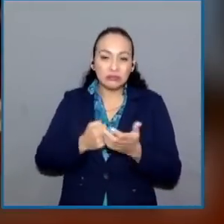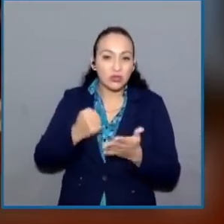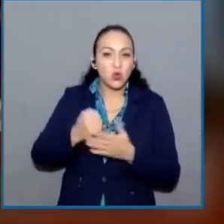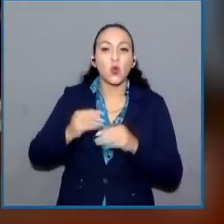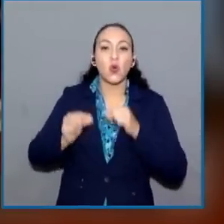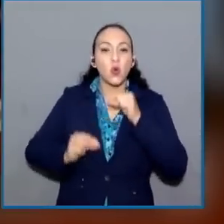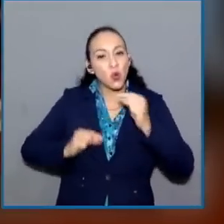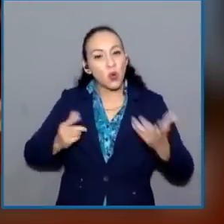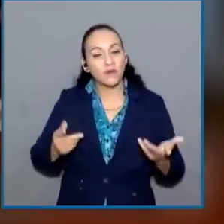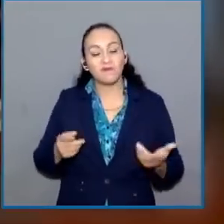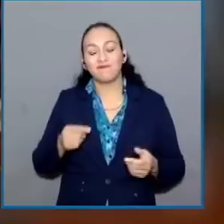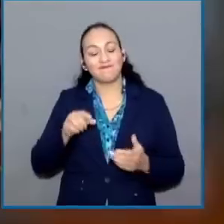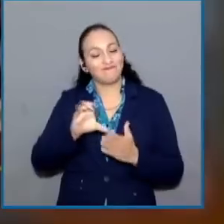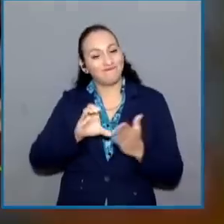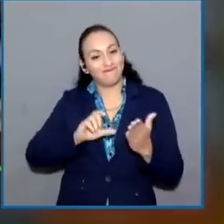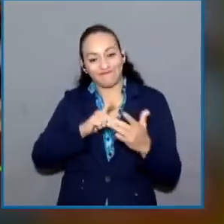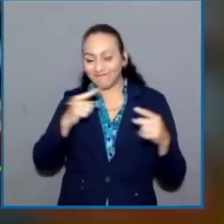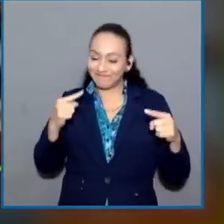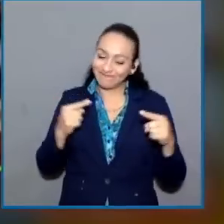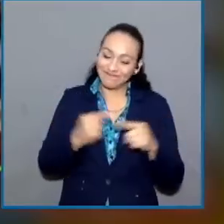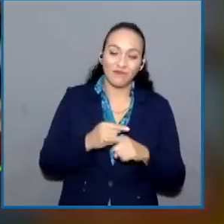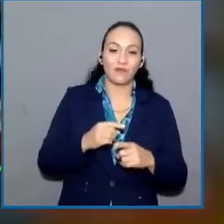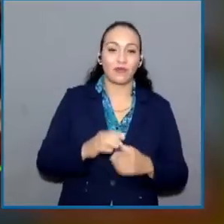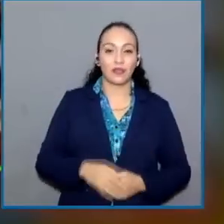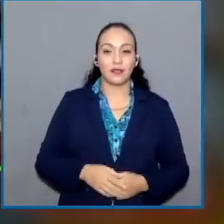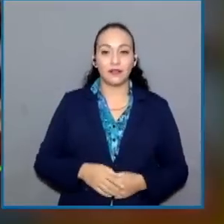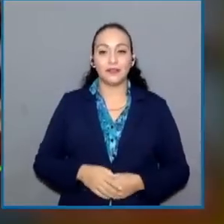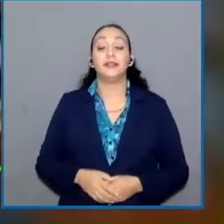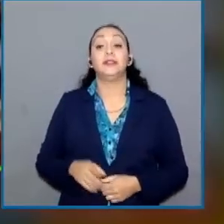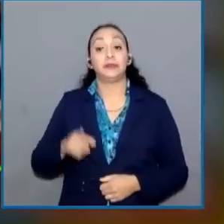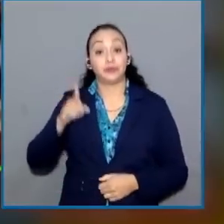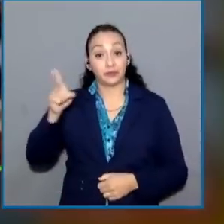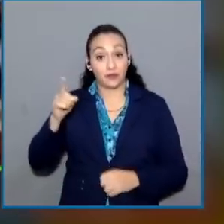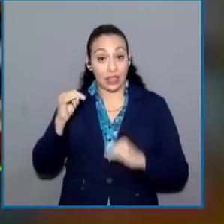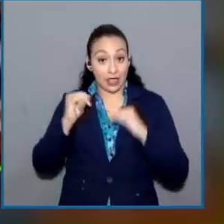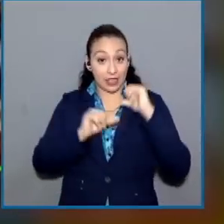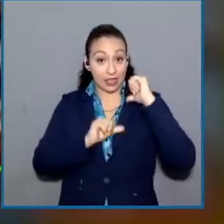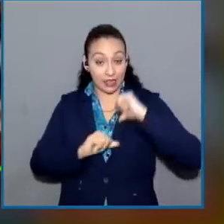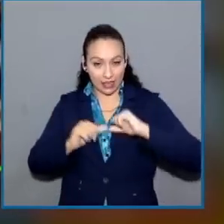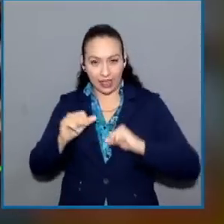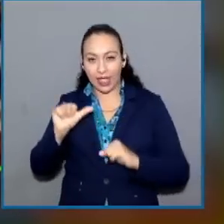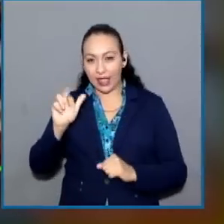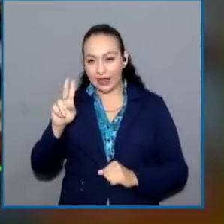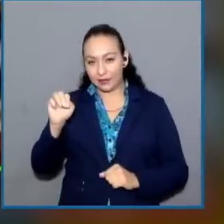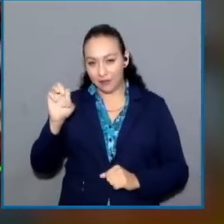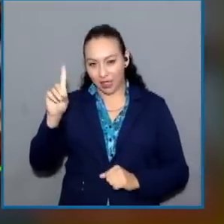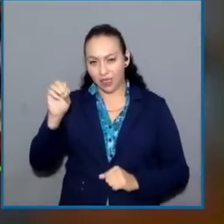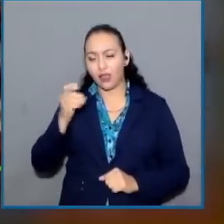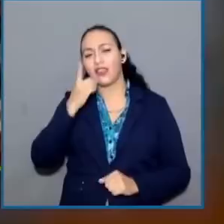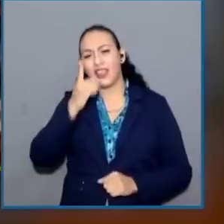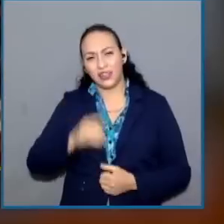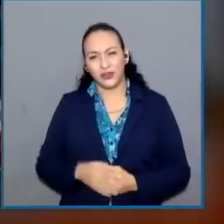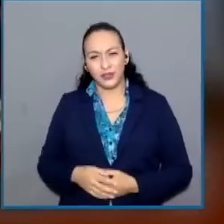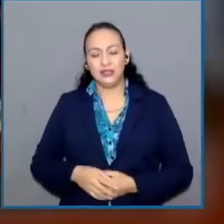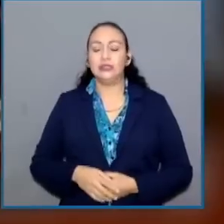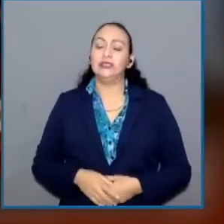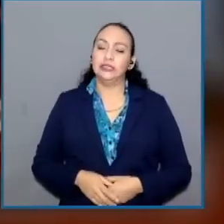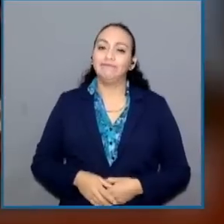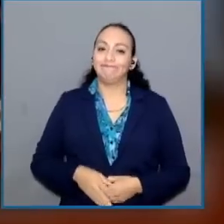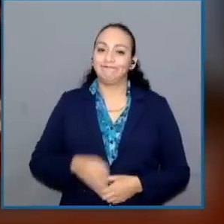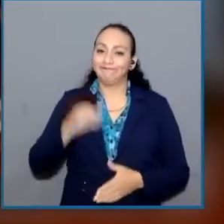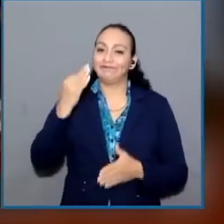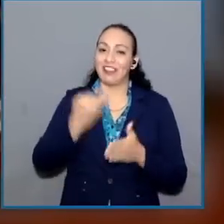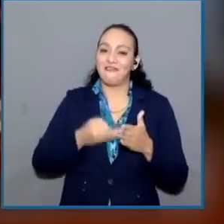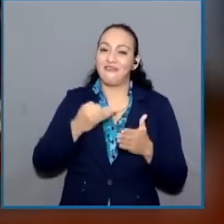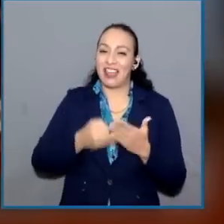foro de análisis del Observatorio Electoral Judicial, Armando Maitret indicó que hay falta de integridad electoral en la elección popular de